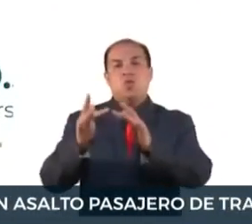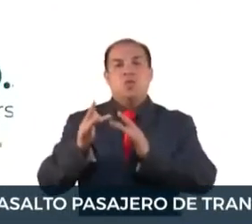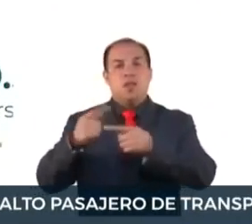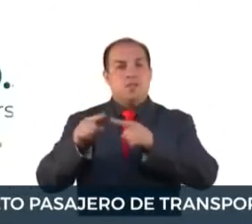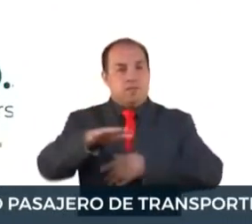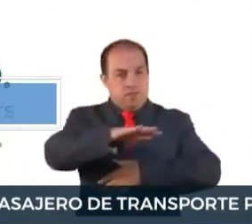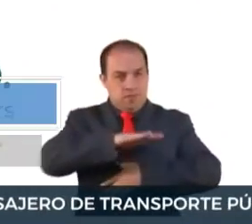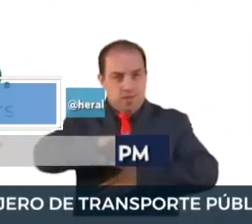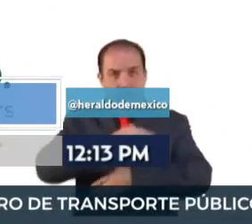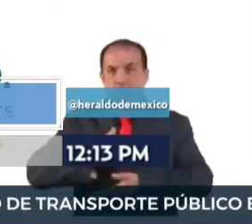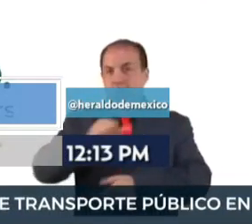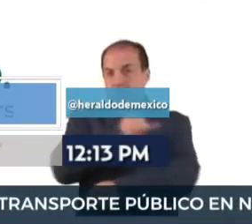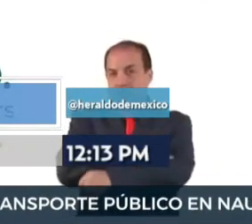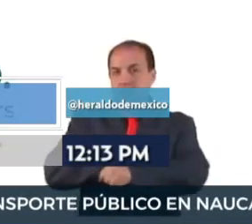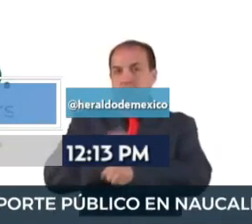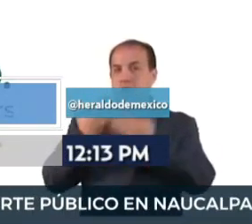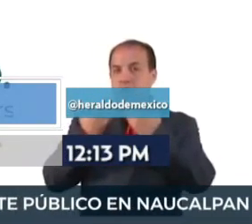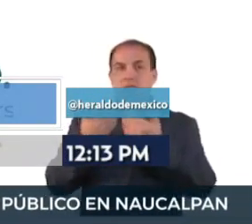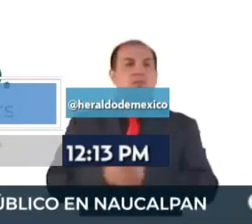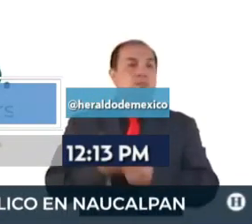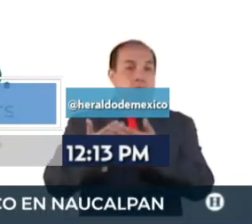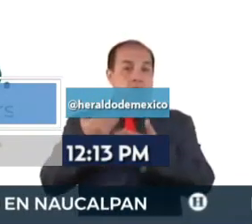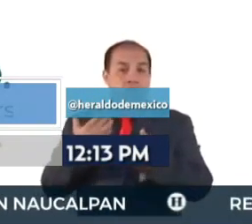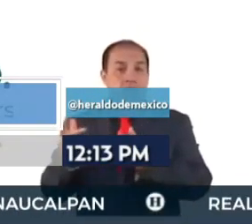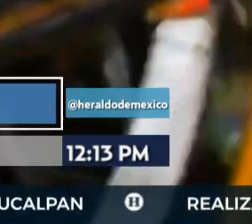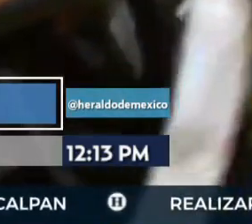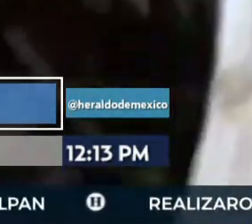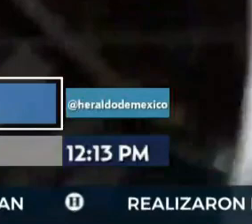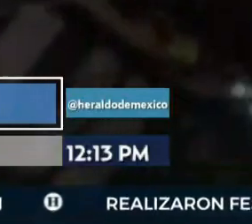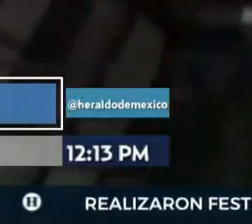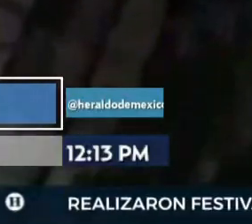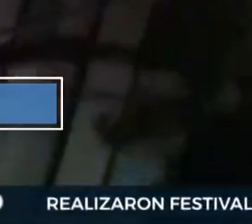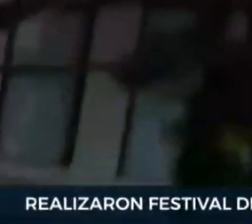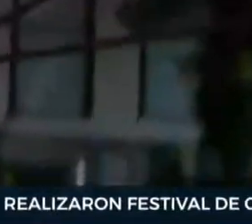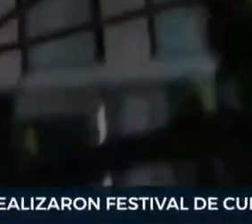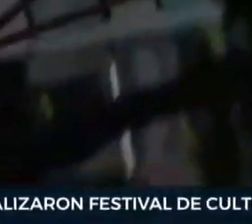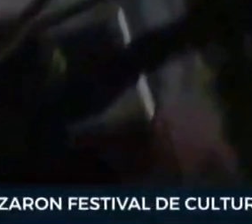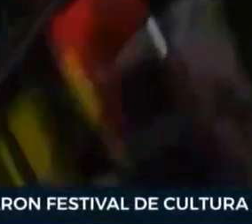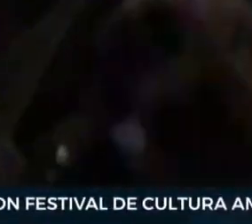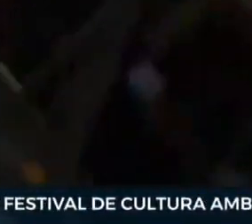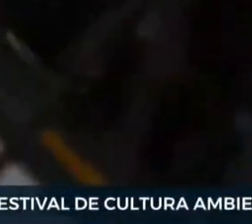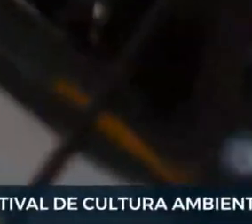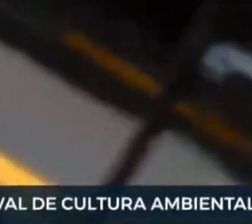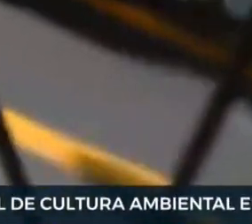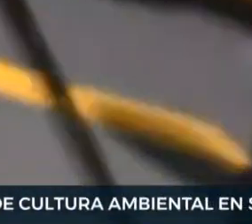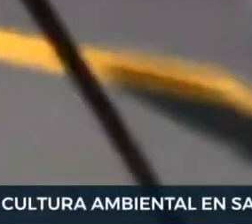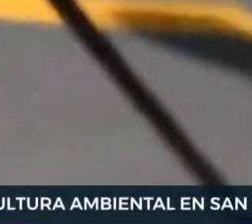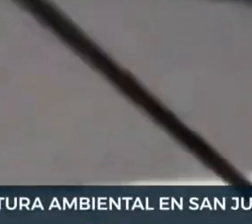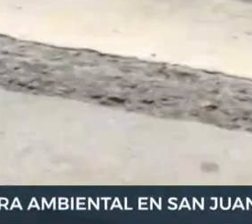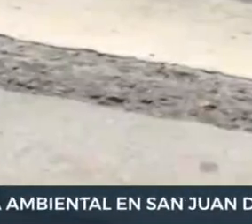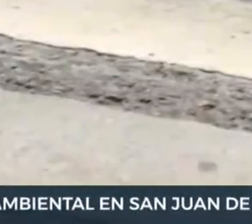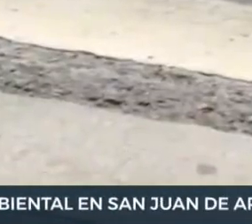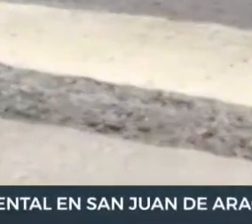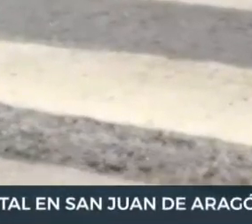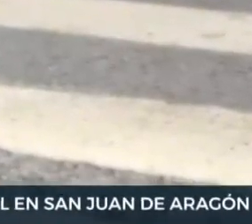de Iztapalapa que no tenían una conexión ciclista segura. La metropolitana tiene una importancia especial. Será la primera ciclovía